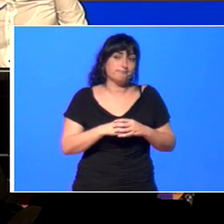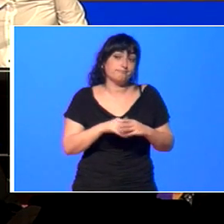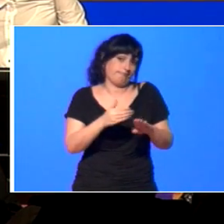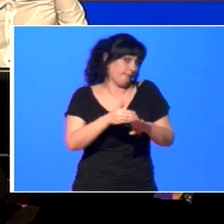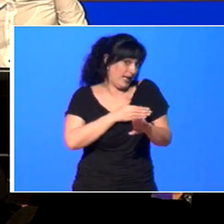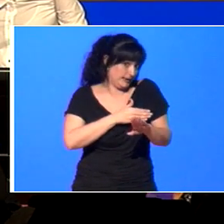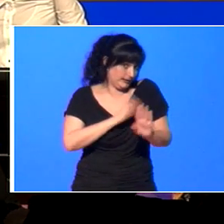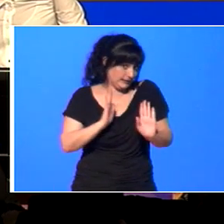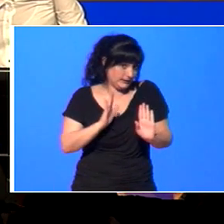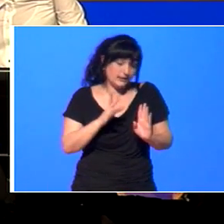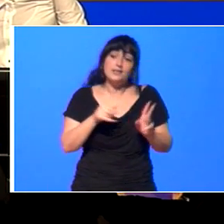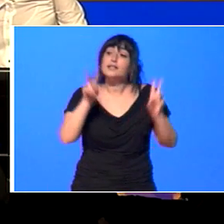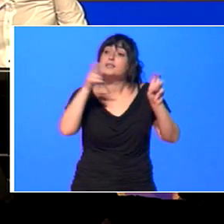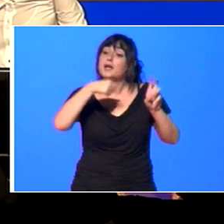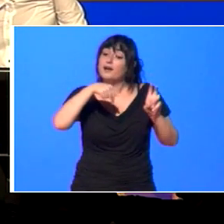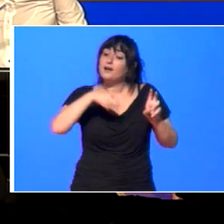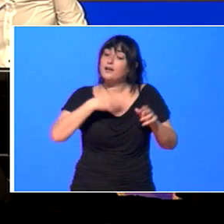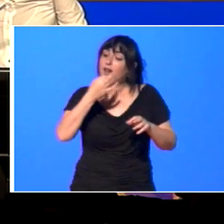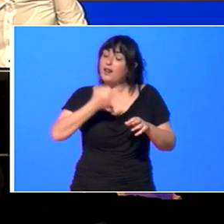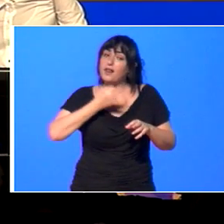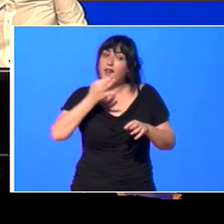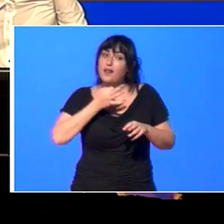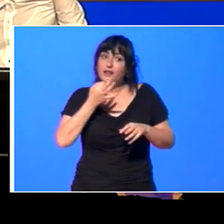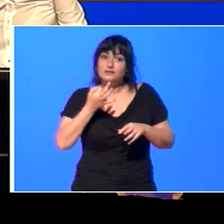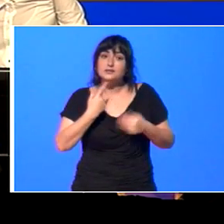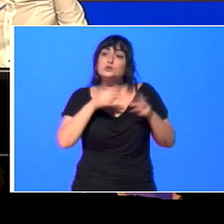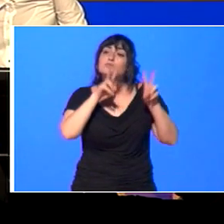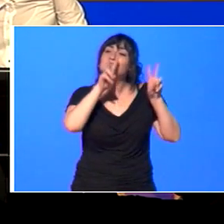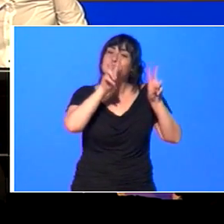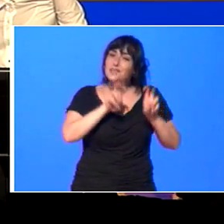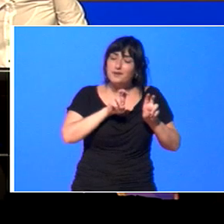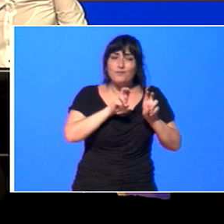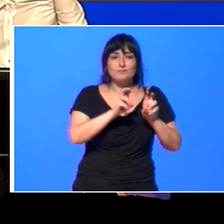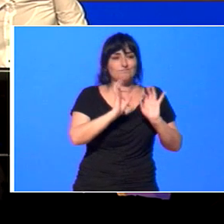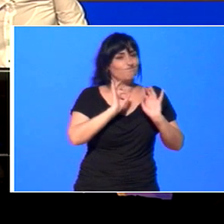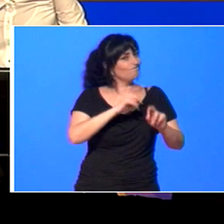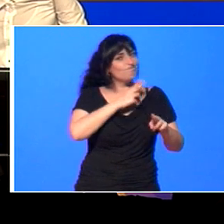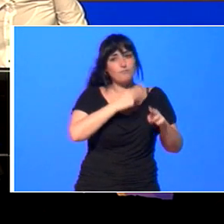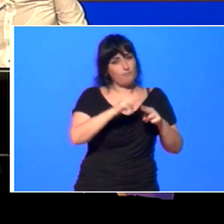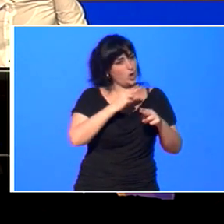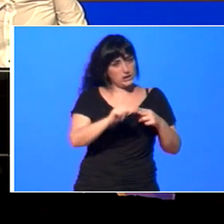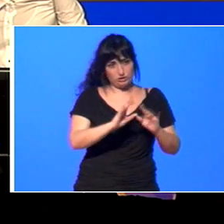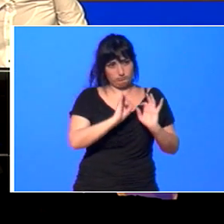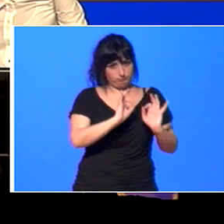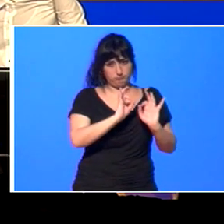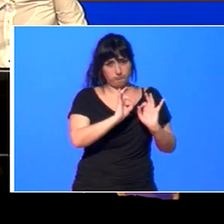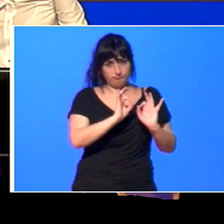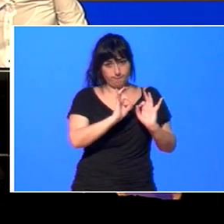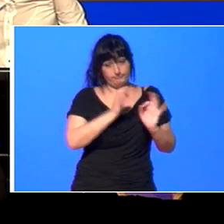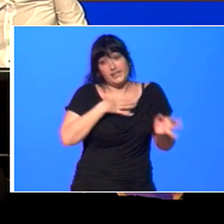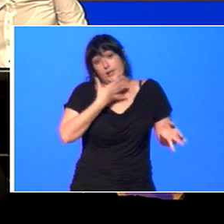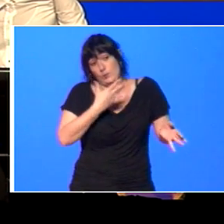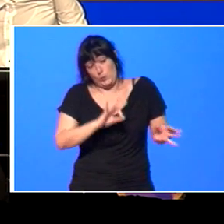que estaríamos hablando aquí es de un asunto estrictamente político. Y tal vez hubiera sido un acierto,